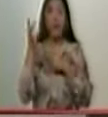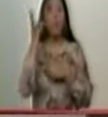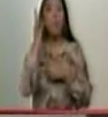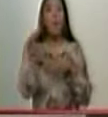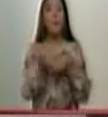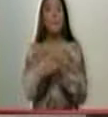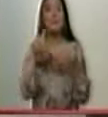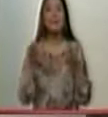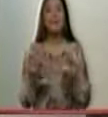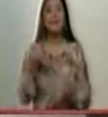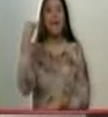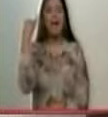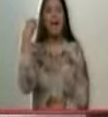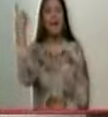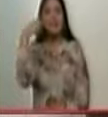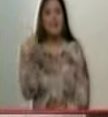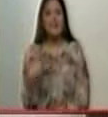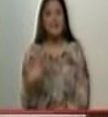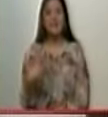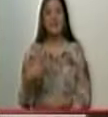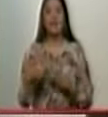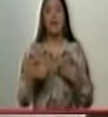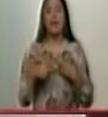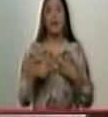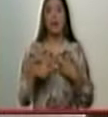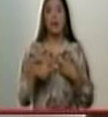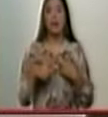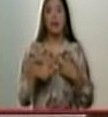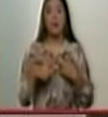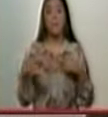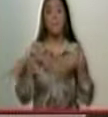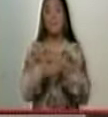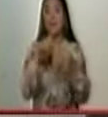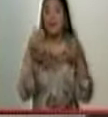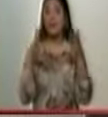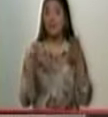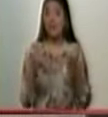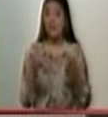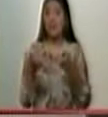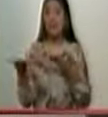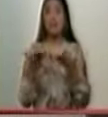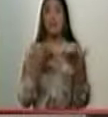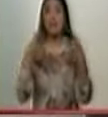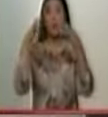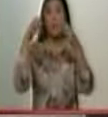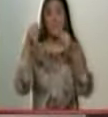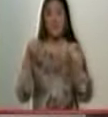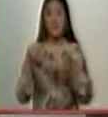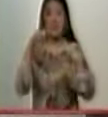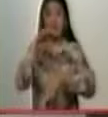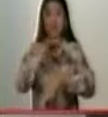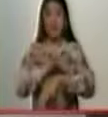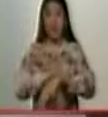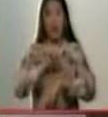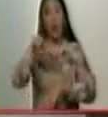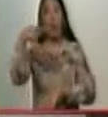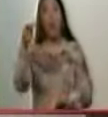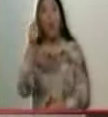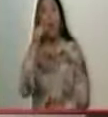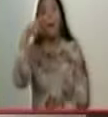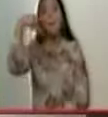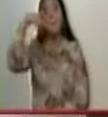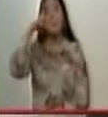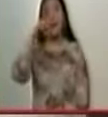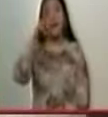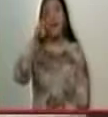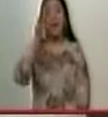ministra Iris Varela, a la ministra, quien es ministra del Poder Popular para el Servicio Penitenciario. También está Pedro Infante,